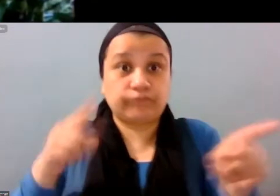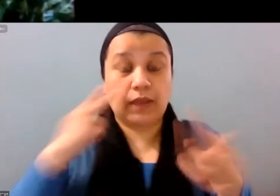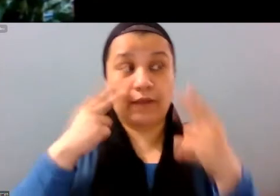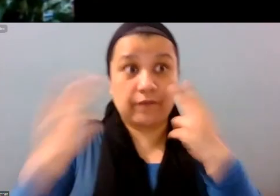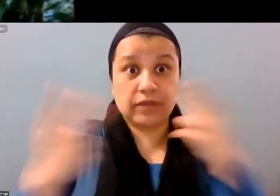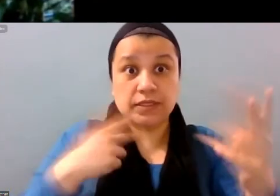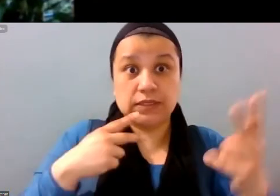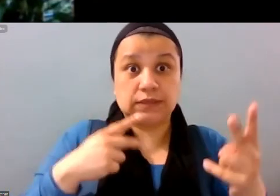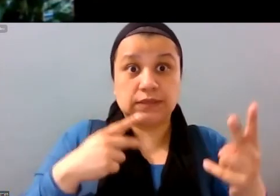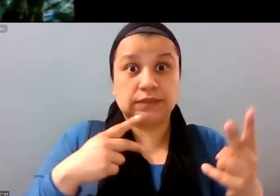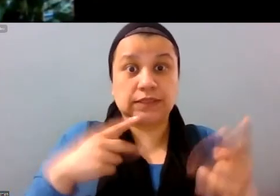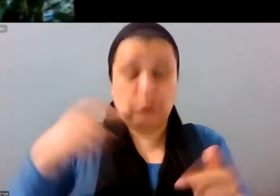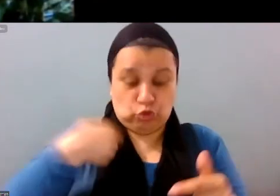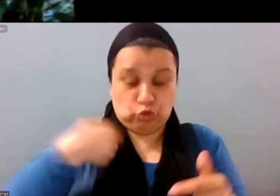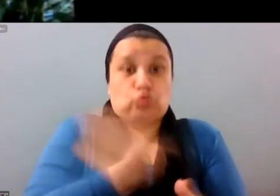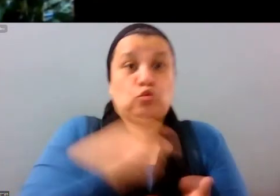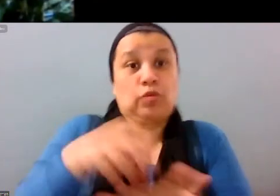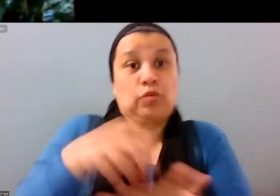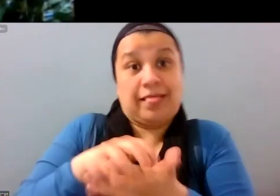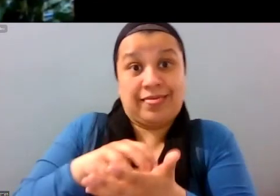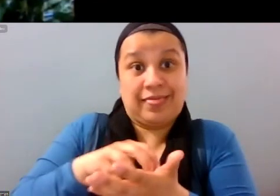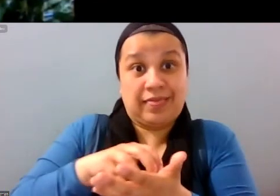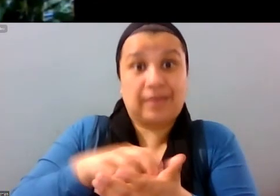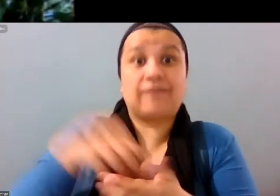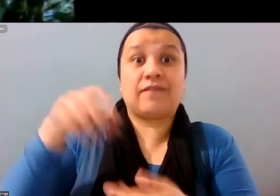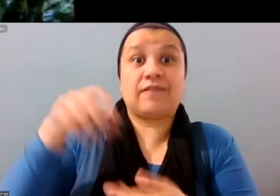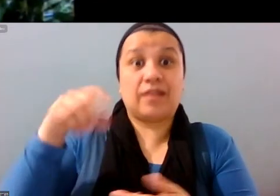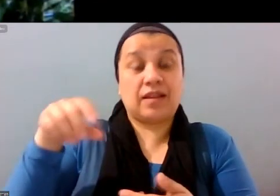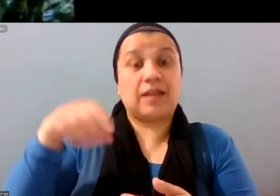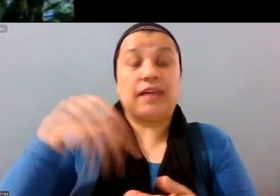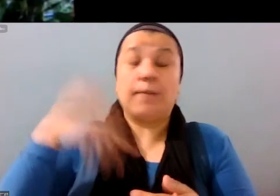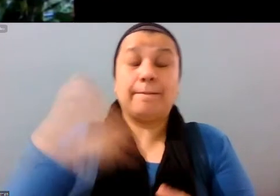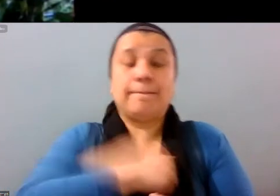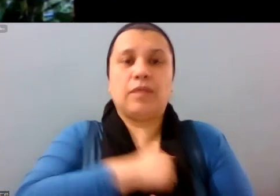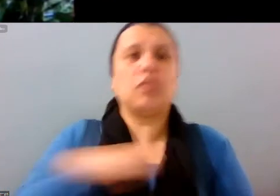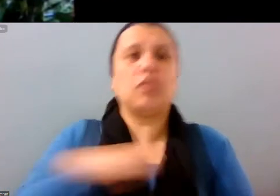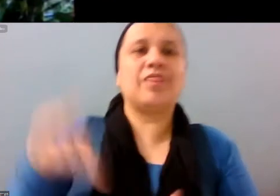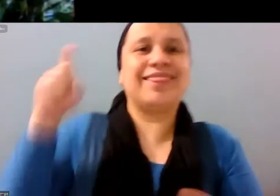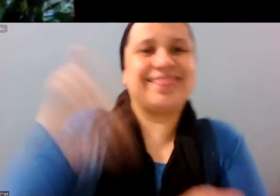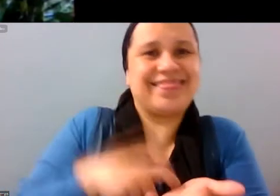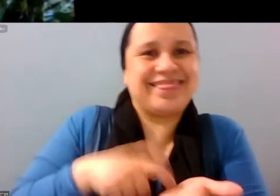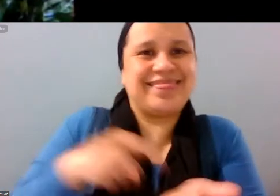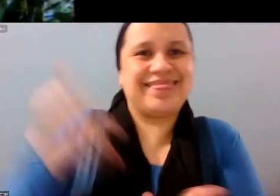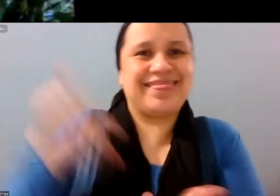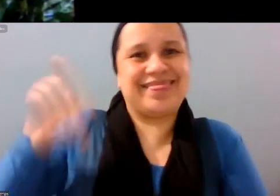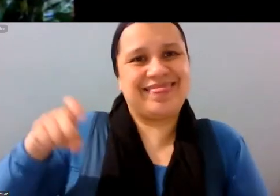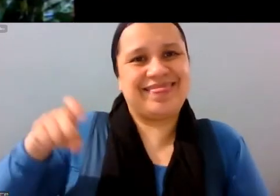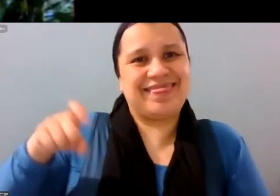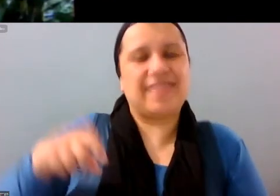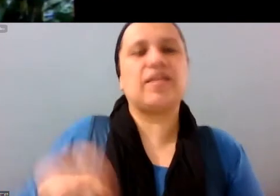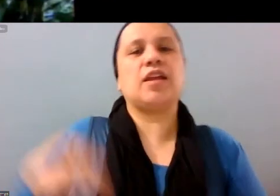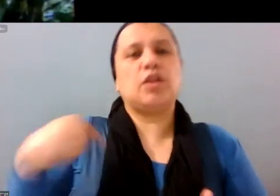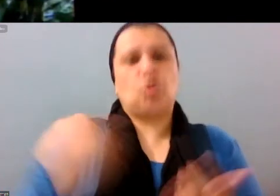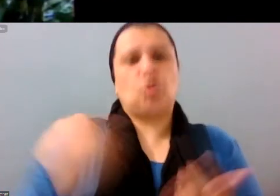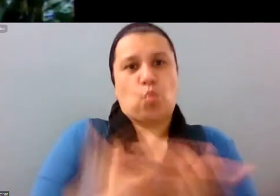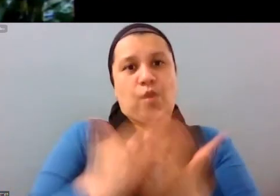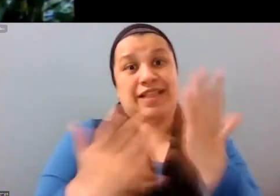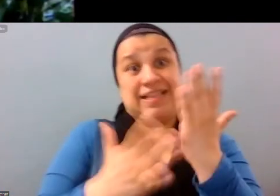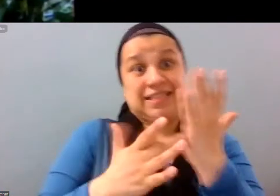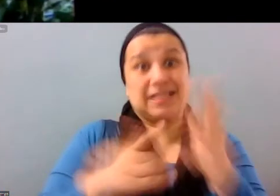que tenemos en formación con nuestros estudiantes en todo lo que tiene que ver con nuevas tecnologías como un eje transversal de la